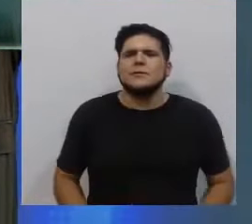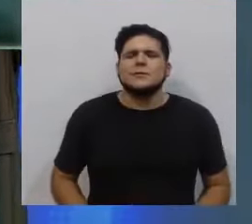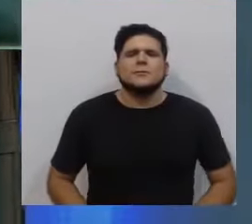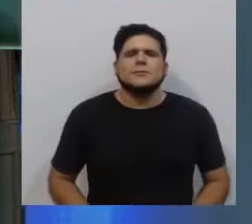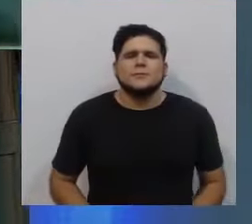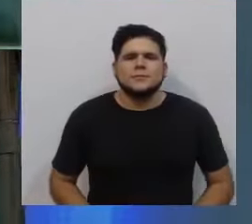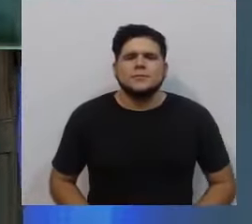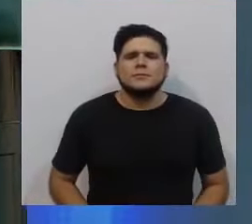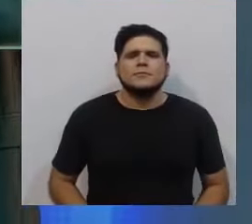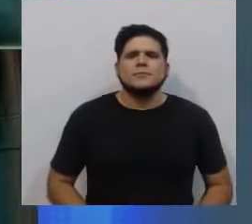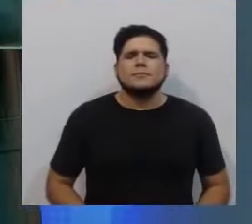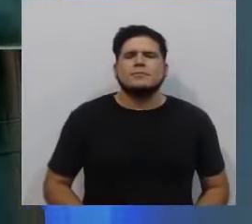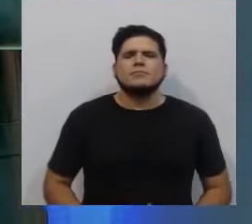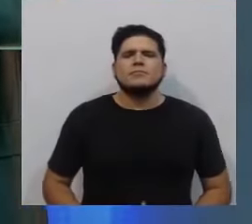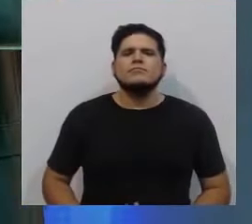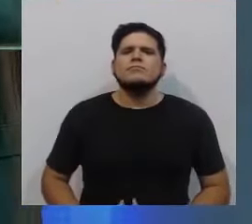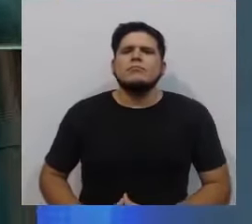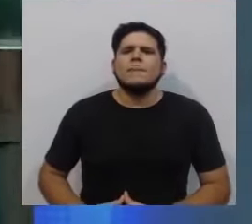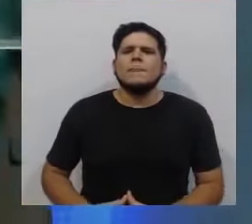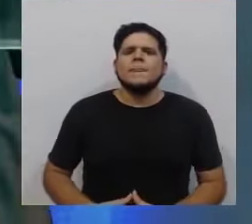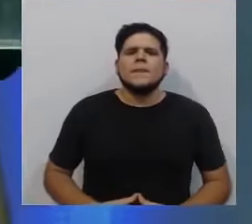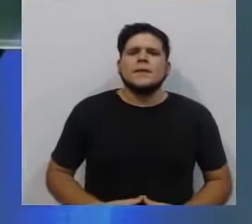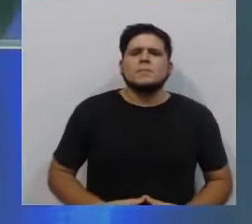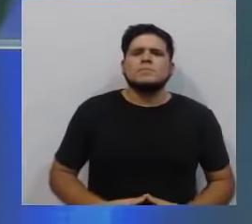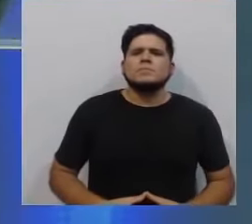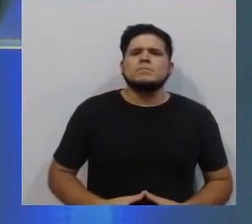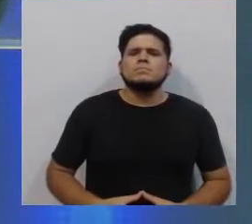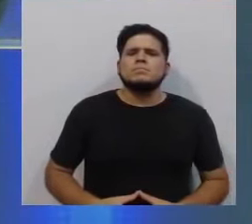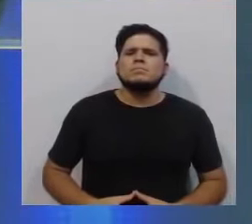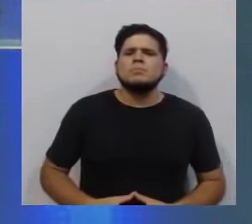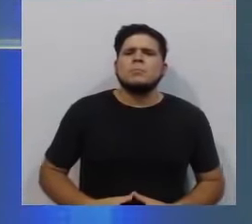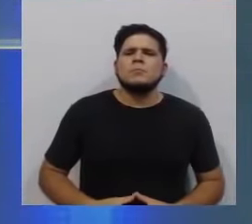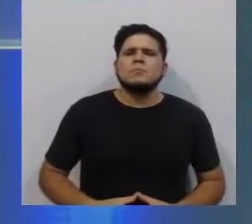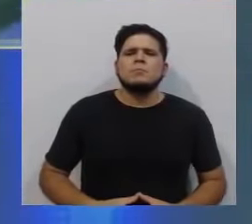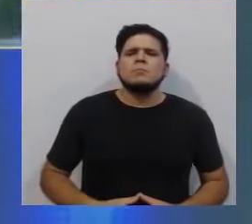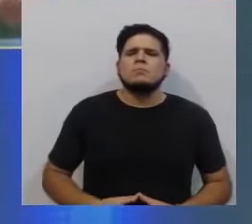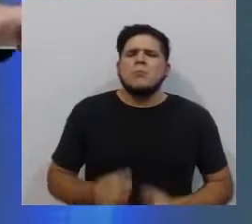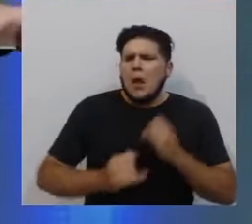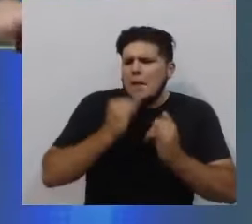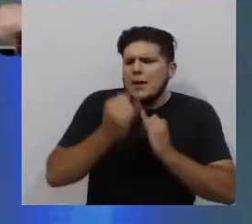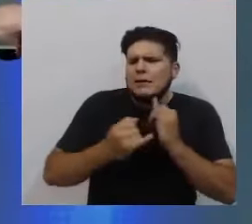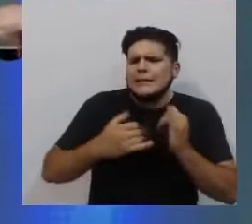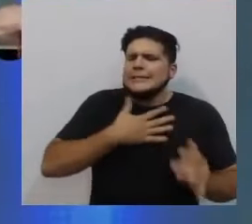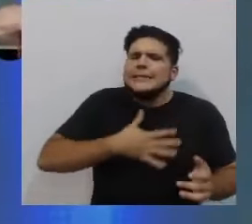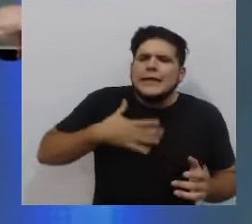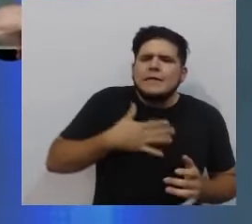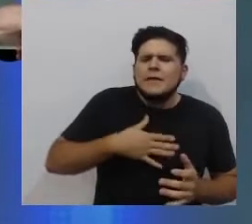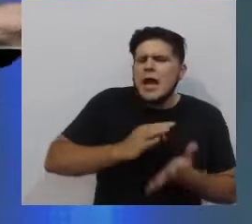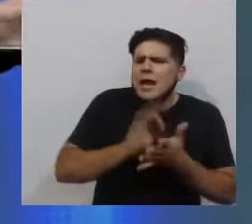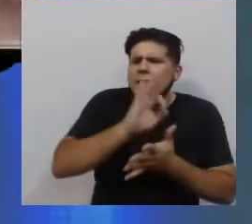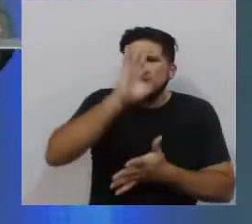sobrenatural va a suceder esa es la actitud de nehemías frente a los que estaban allí escuchando